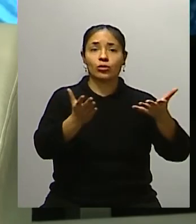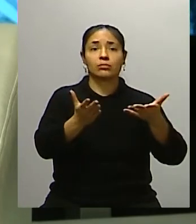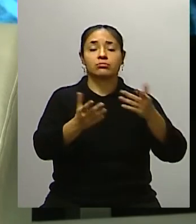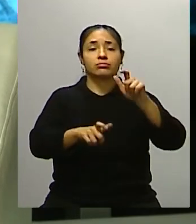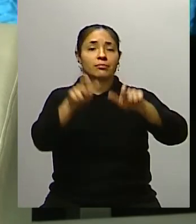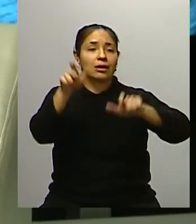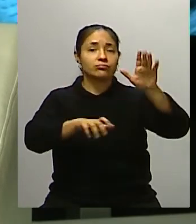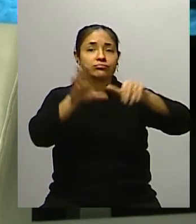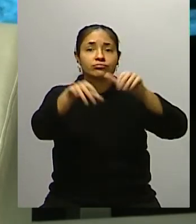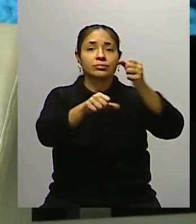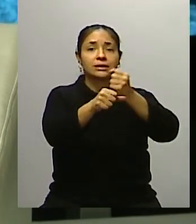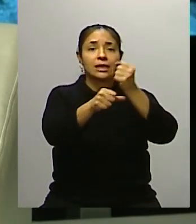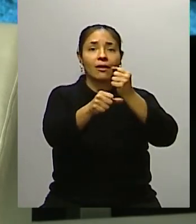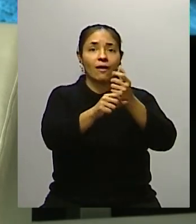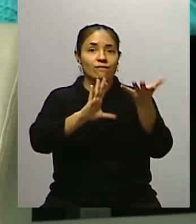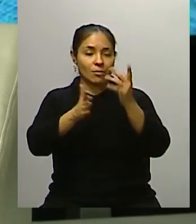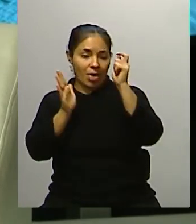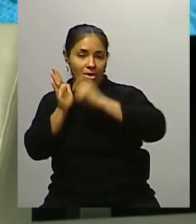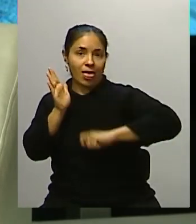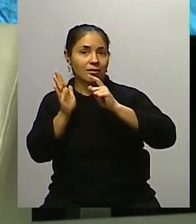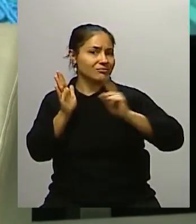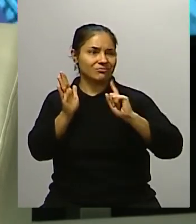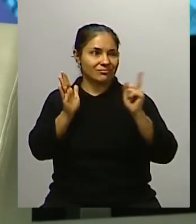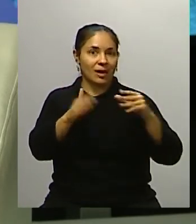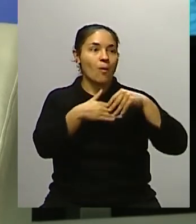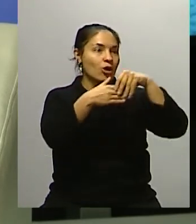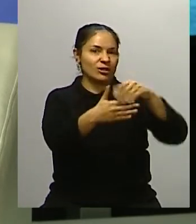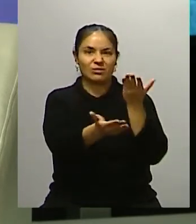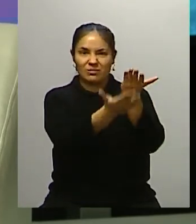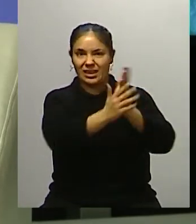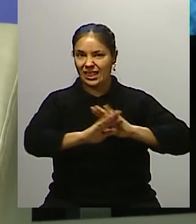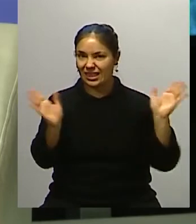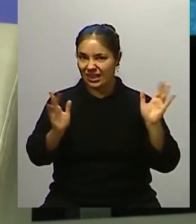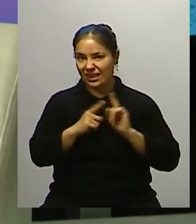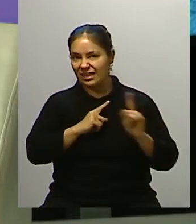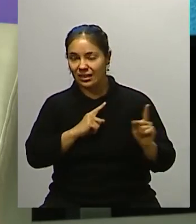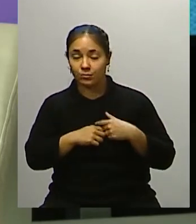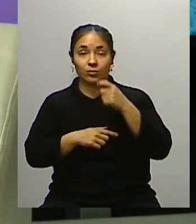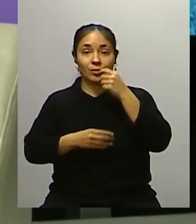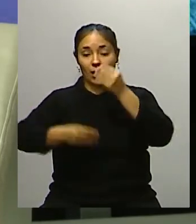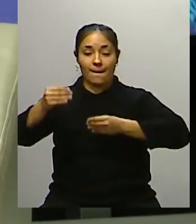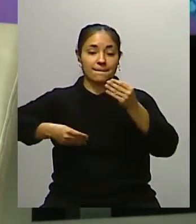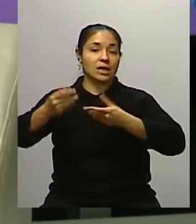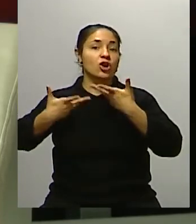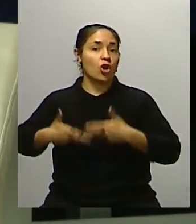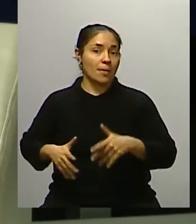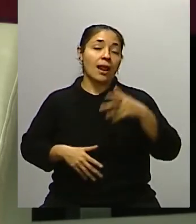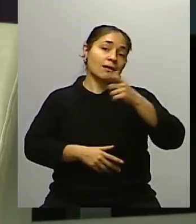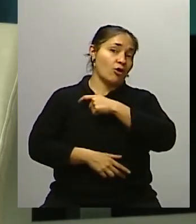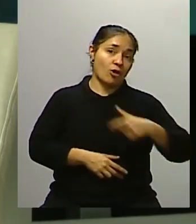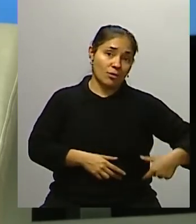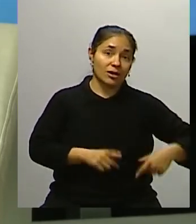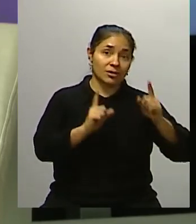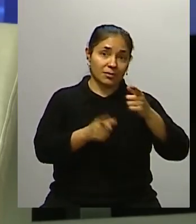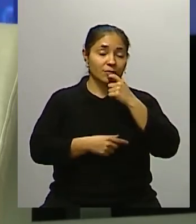monotributo para evitar colocarlos en relación de dependencia, partiendo de la base de que para una empresa normal, inclusive hasta para el Estado, tener